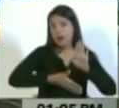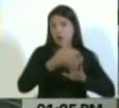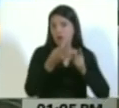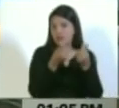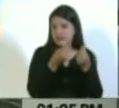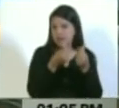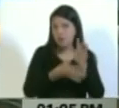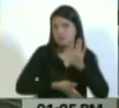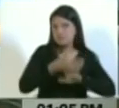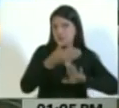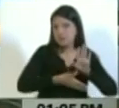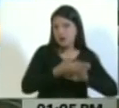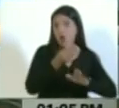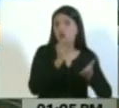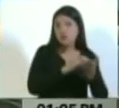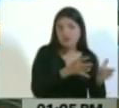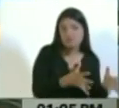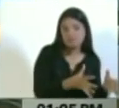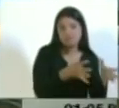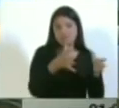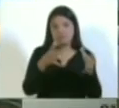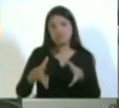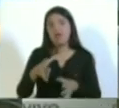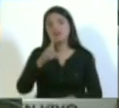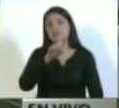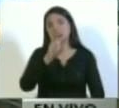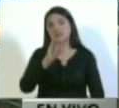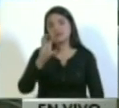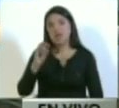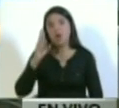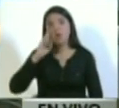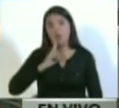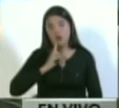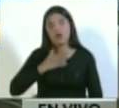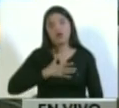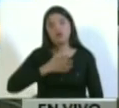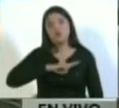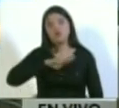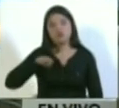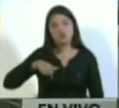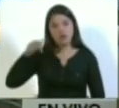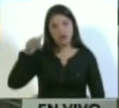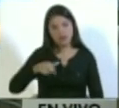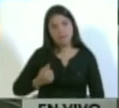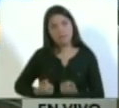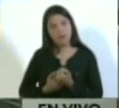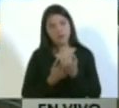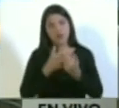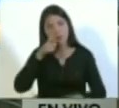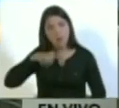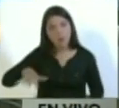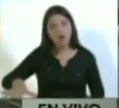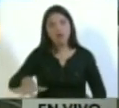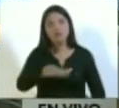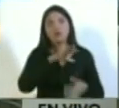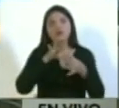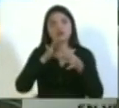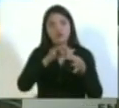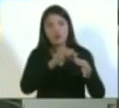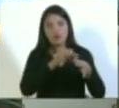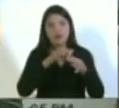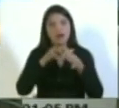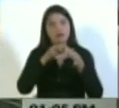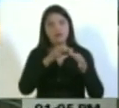todo nuestro signo monetario de los 100 bolívares. Nosotros estamos aquí para defender al pueblo soberano, no a la